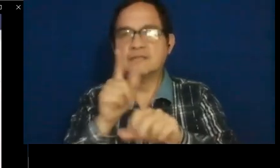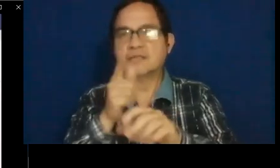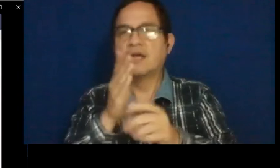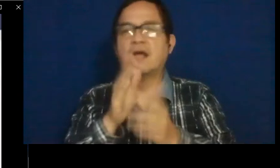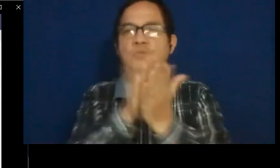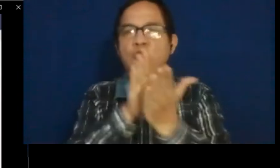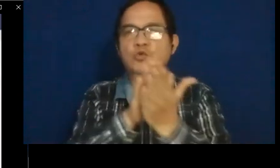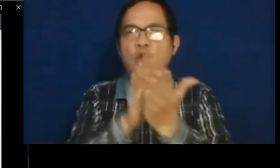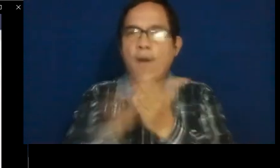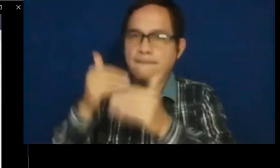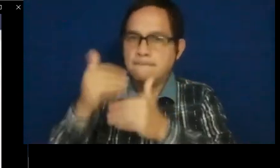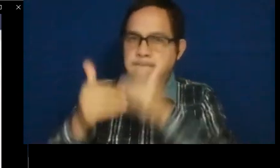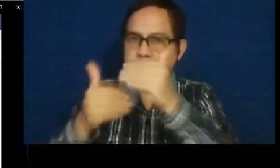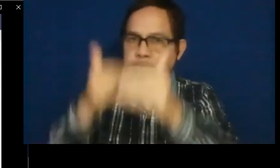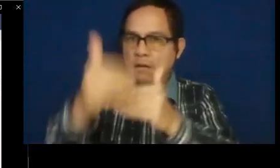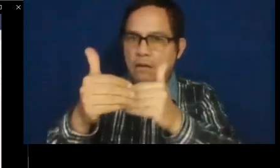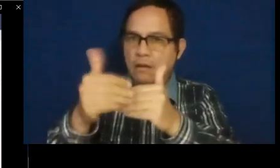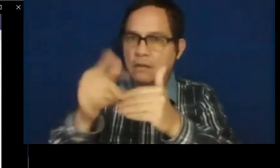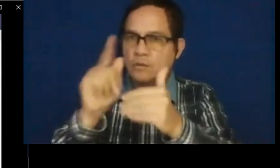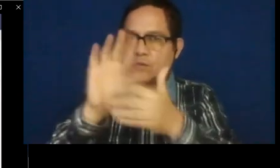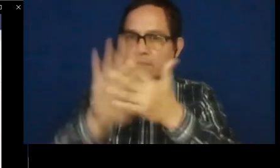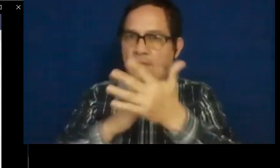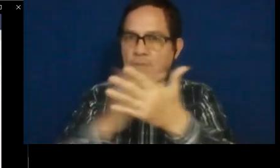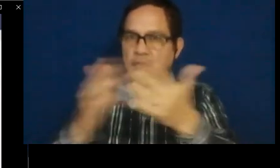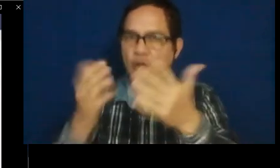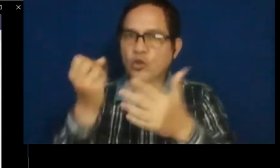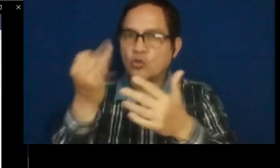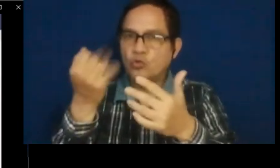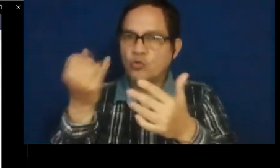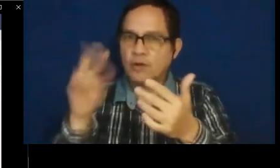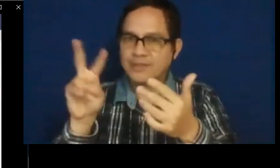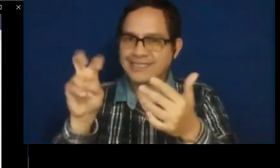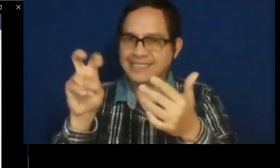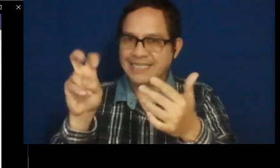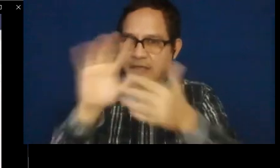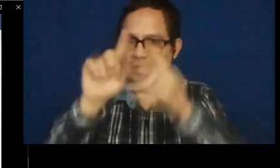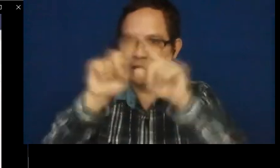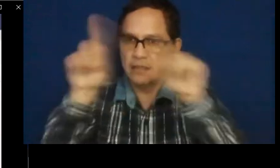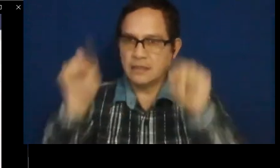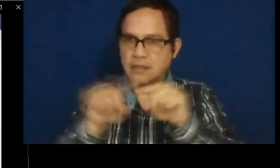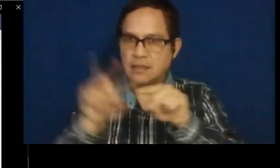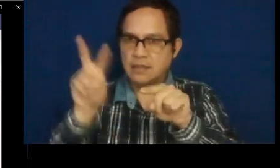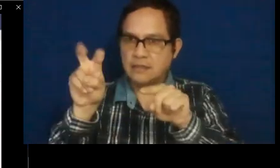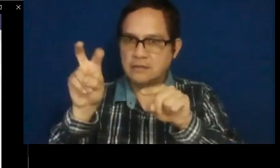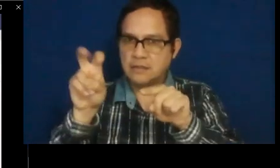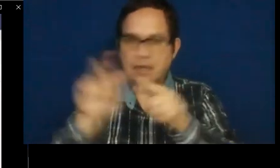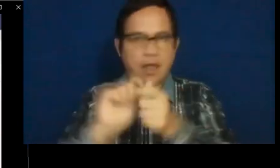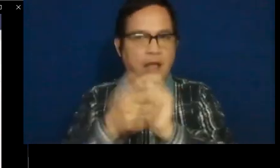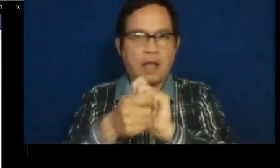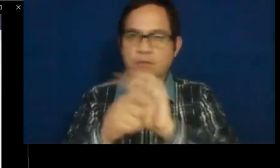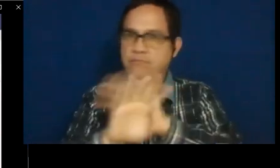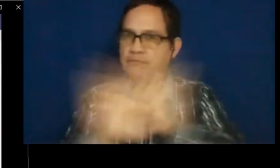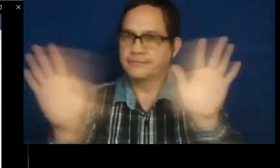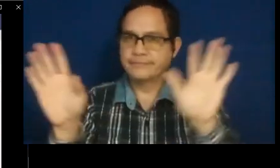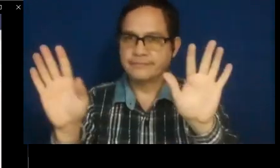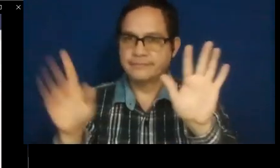de protocolo tiene una tabla, la tabla número 7, que cambió básicamente. Entonces